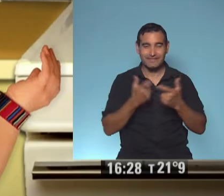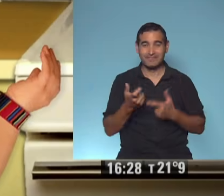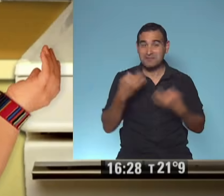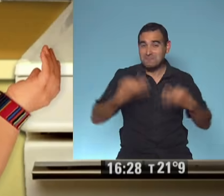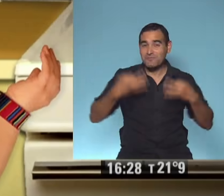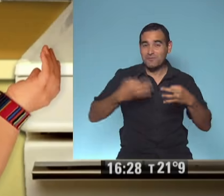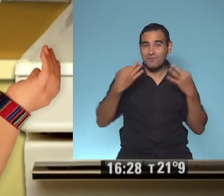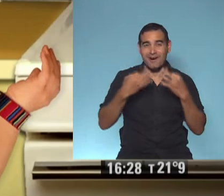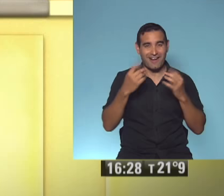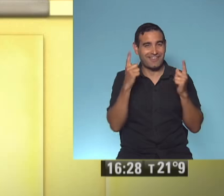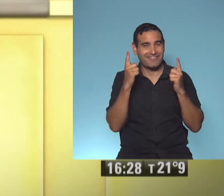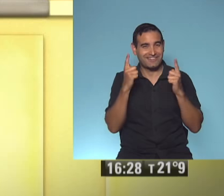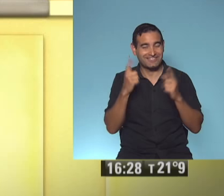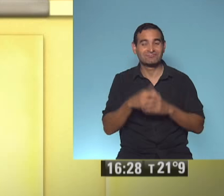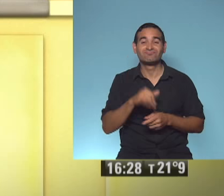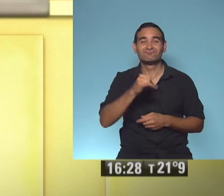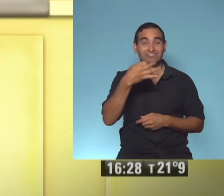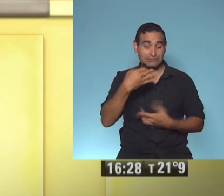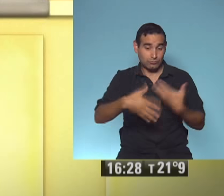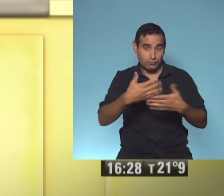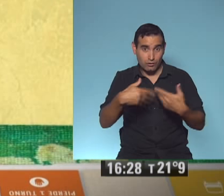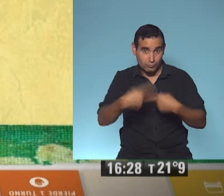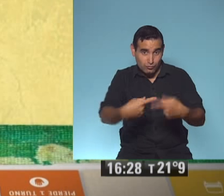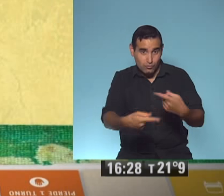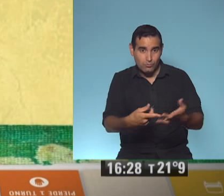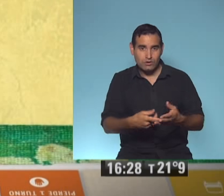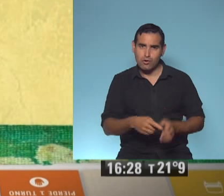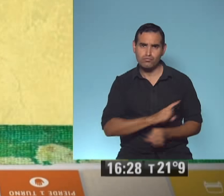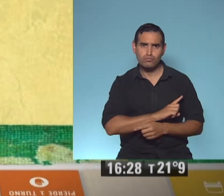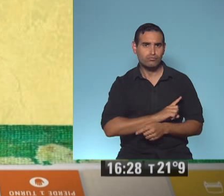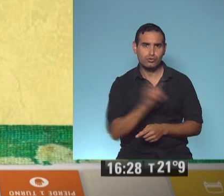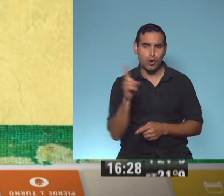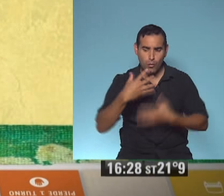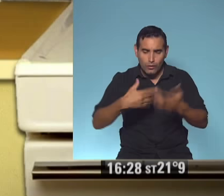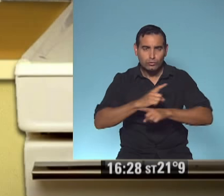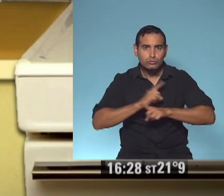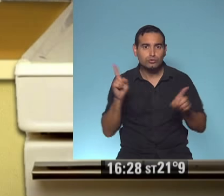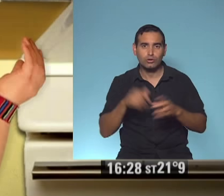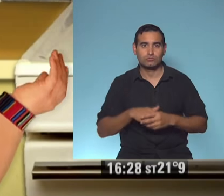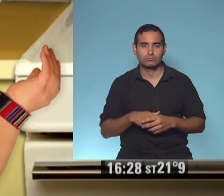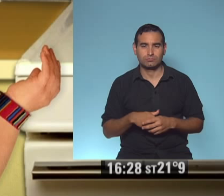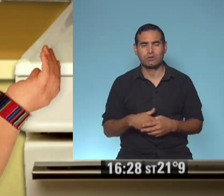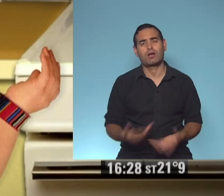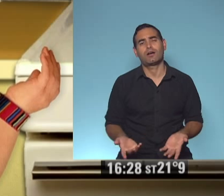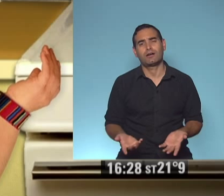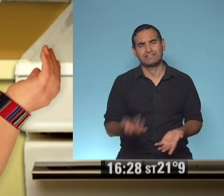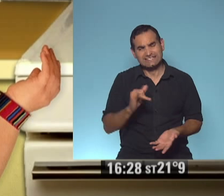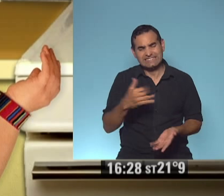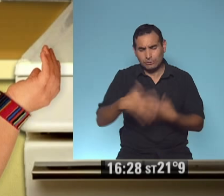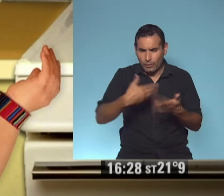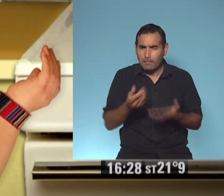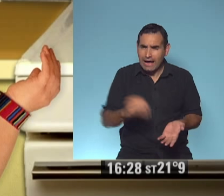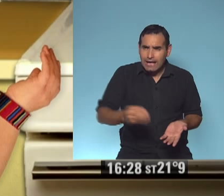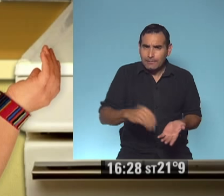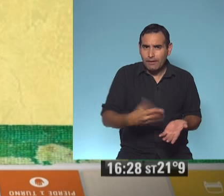Estuvo muy divertido. ¿Seguimos jugando? De ninguna manera. Dale, jugamos un